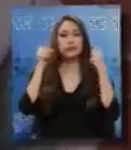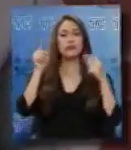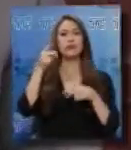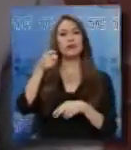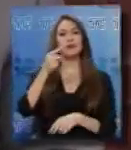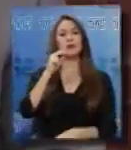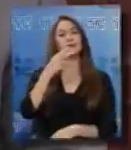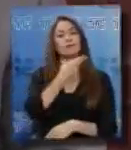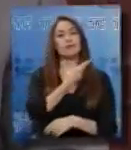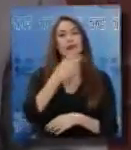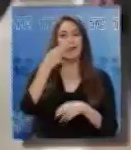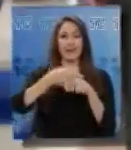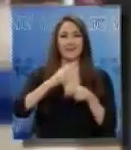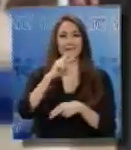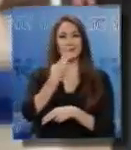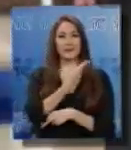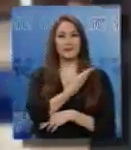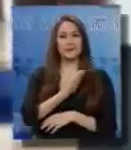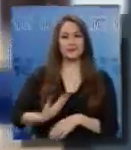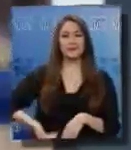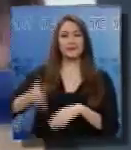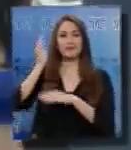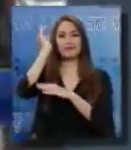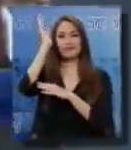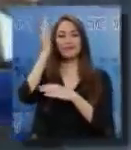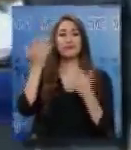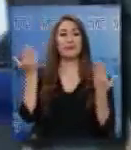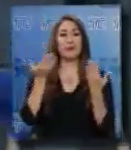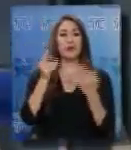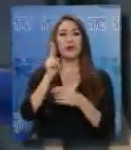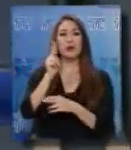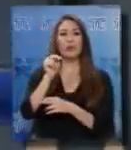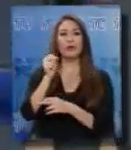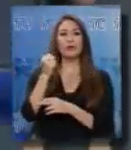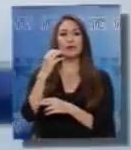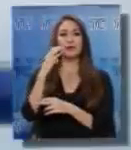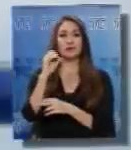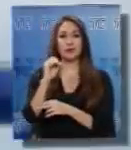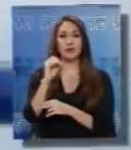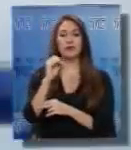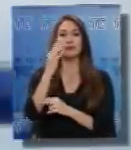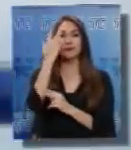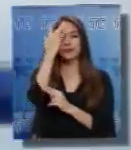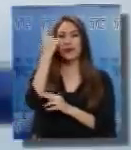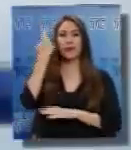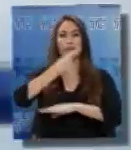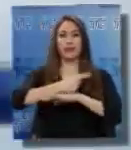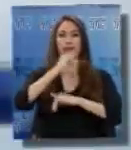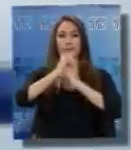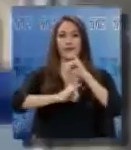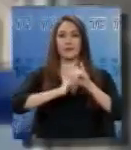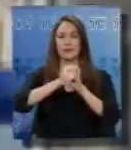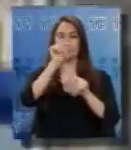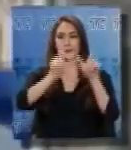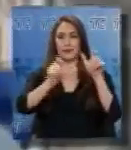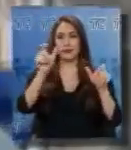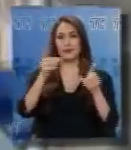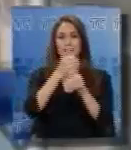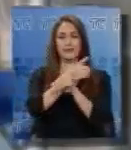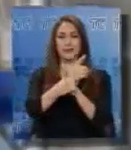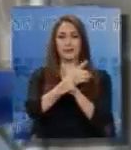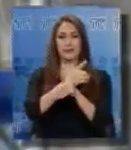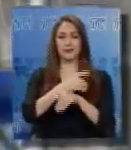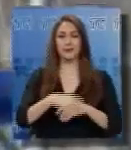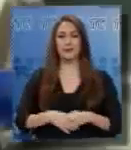ex vicepresidente Lenín Moreno en su intervención en la sede de la UNESCO en el marco de la celebración por el Día Internacional de las Personas con